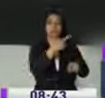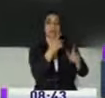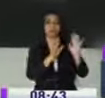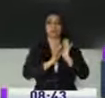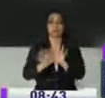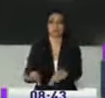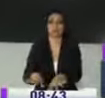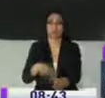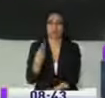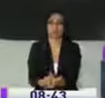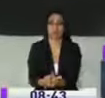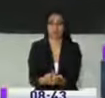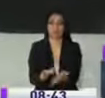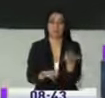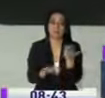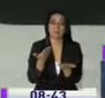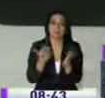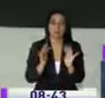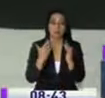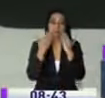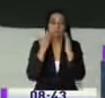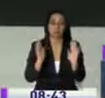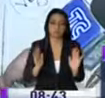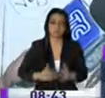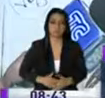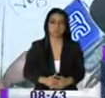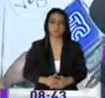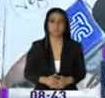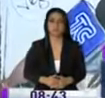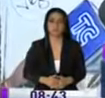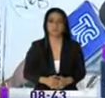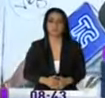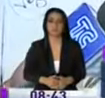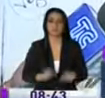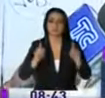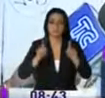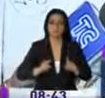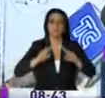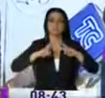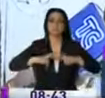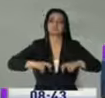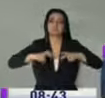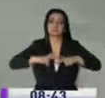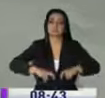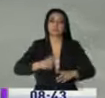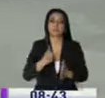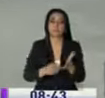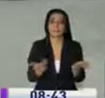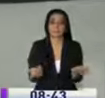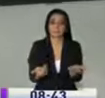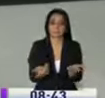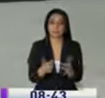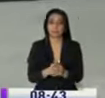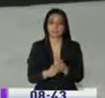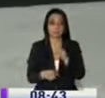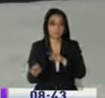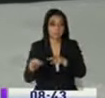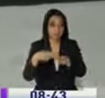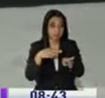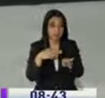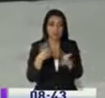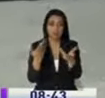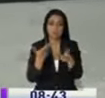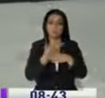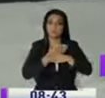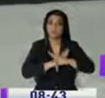quien caminaba. Por ahora, todo es presunción. En las investigaciones se sabrá qué pasó. Quienes supuestamente observaron lo que pasó